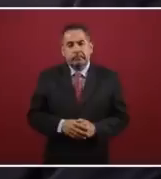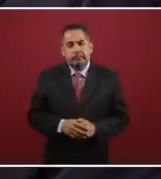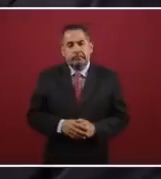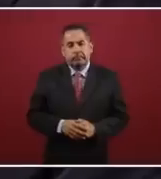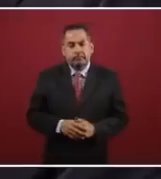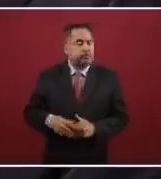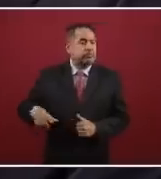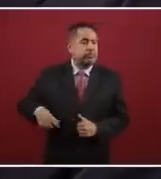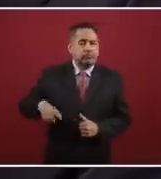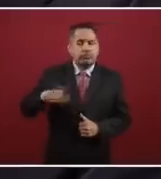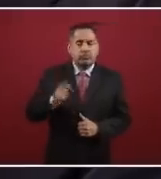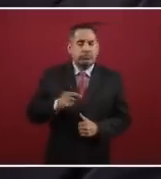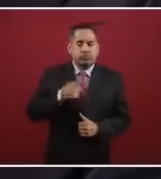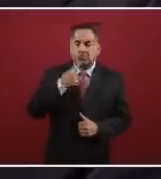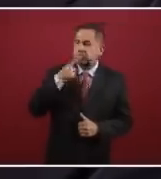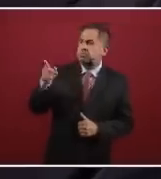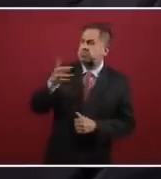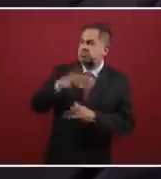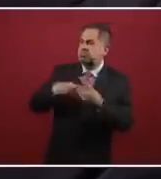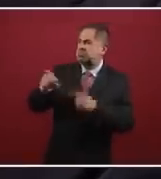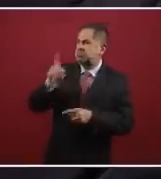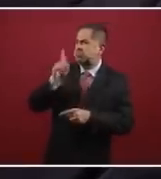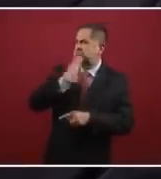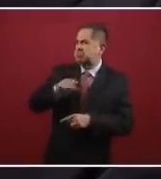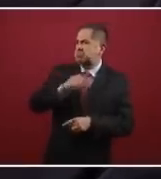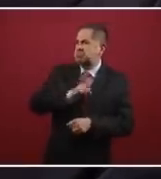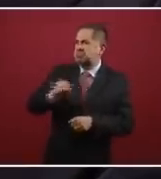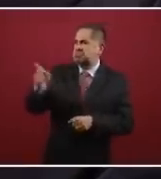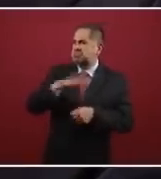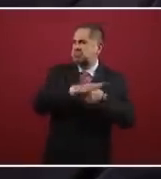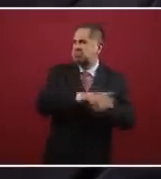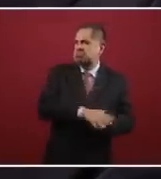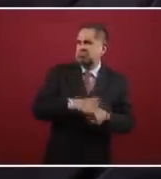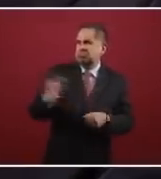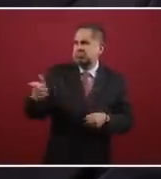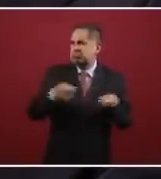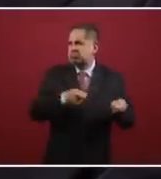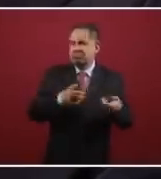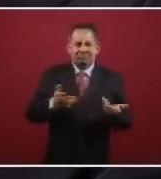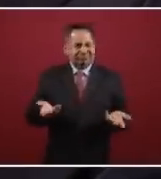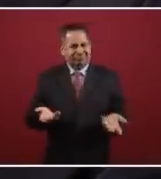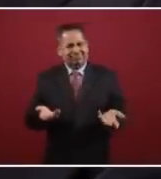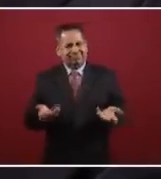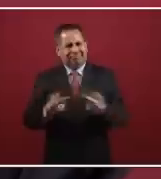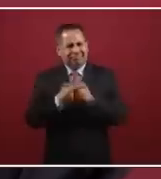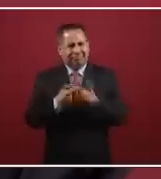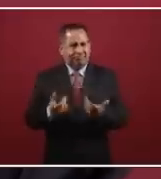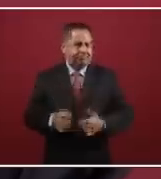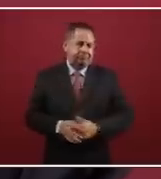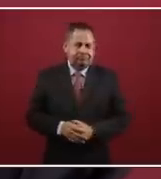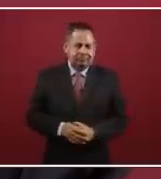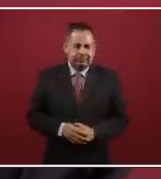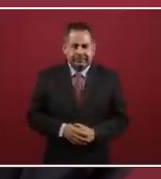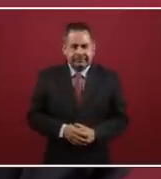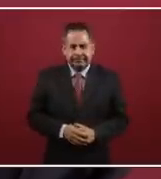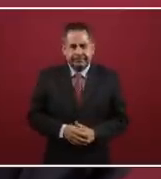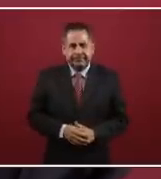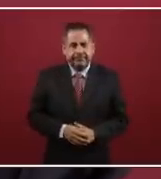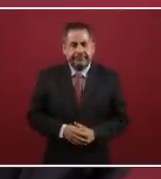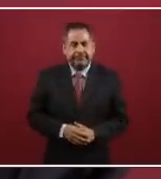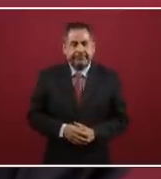el gobierno acusado de represor,